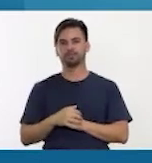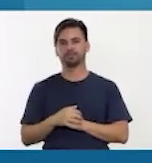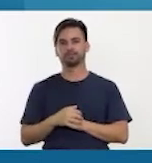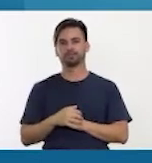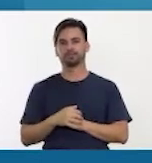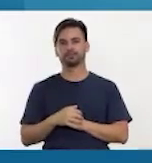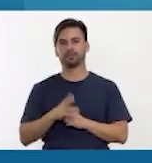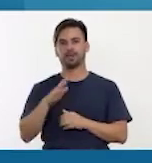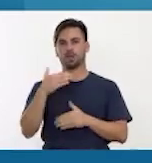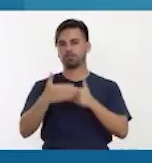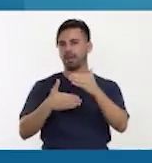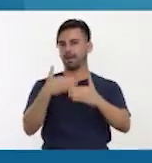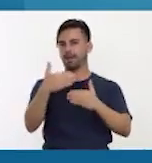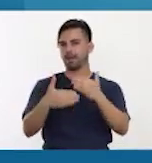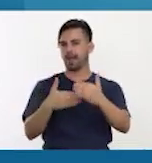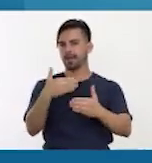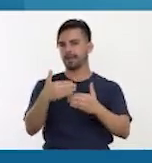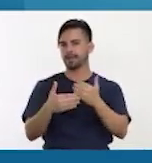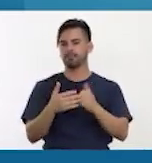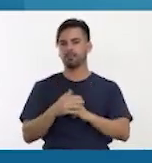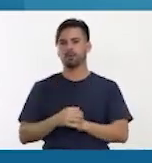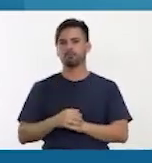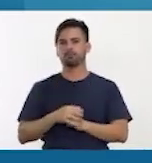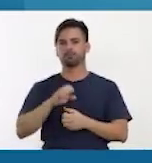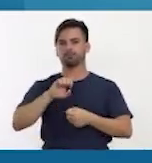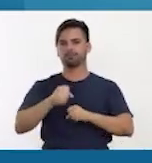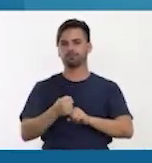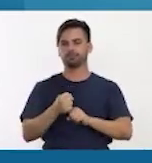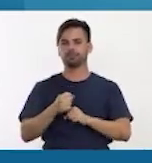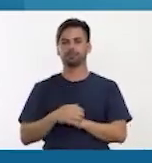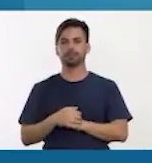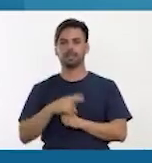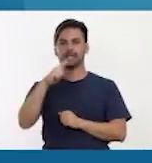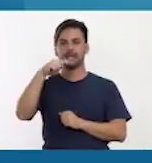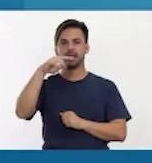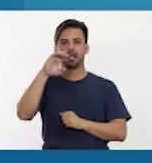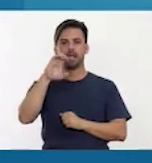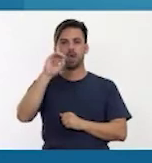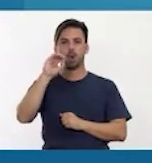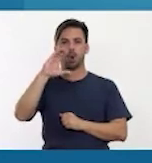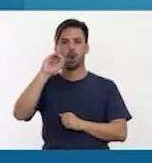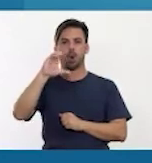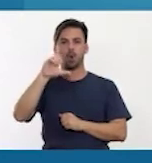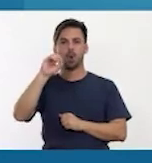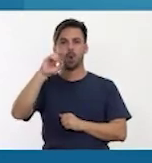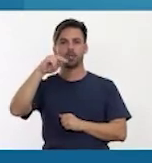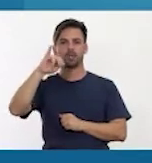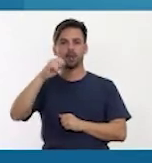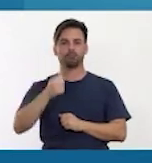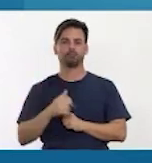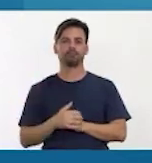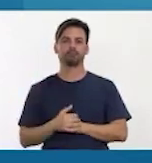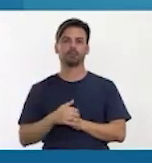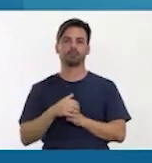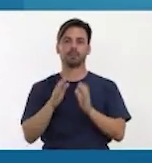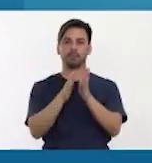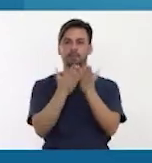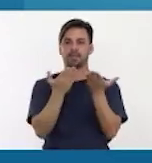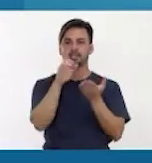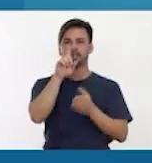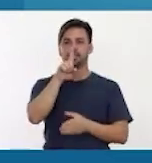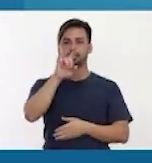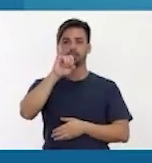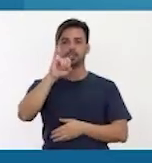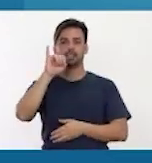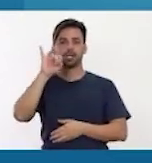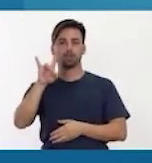a continuación, los mecanismos de dominación neocolonial, que están en la página 169 a la